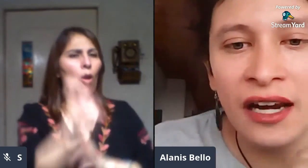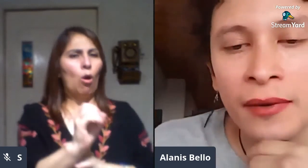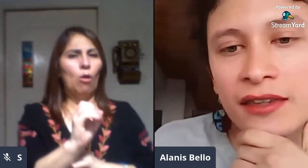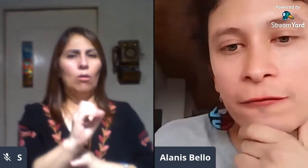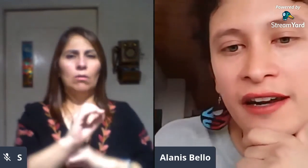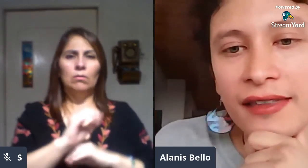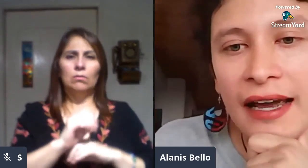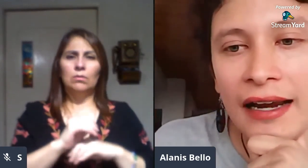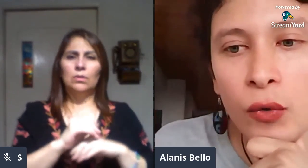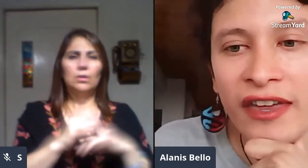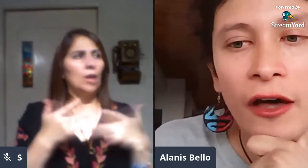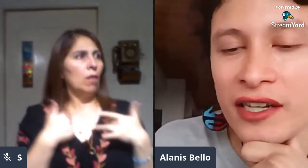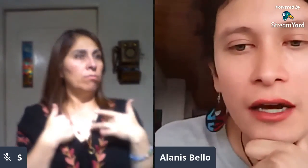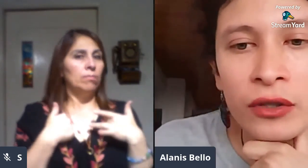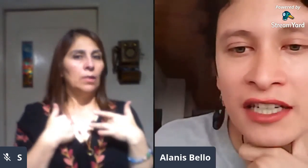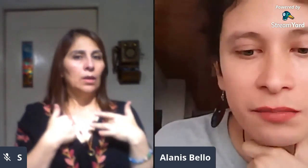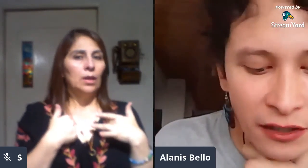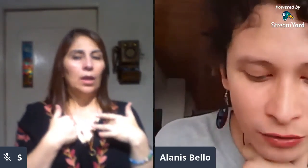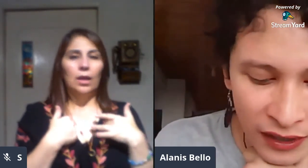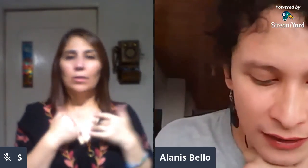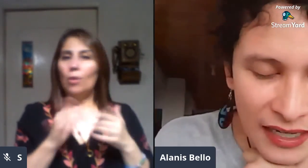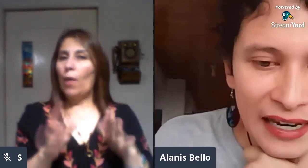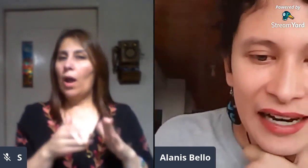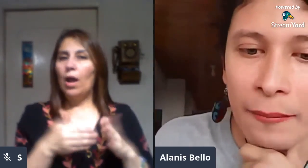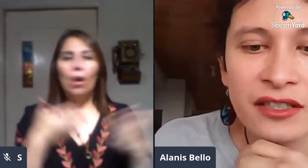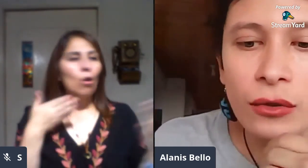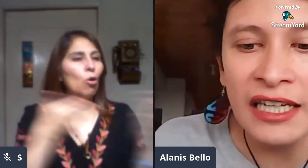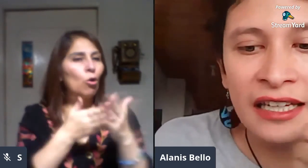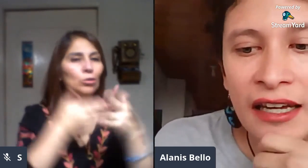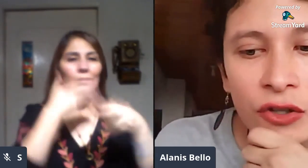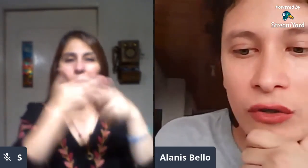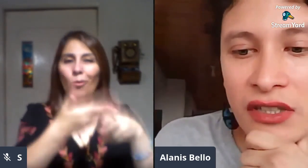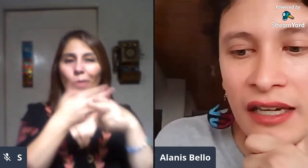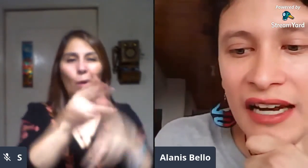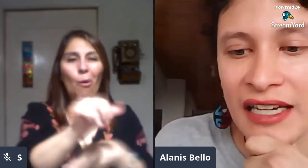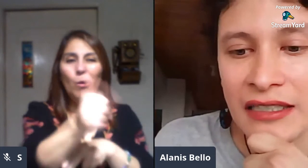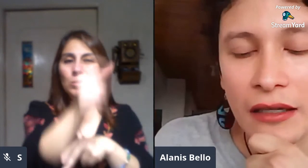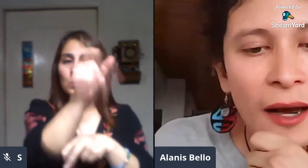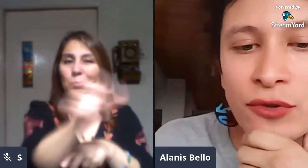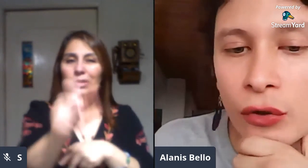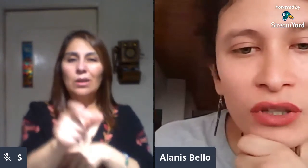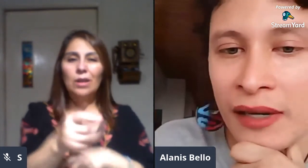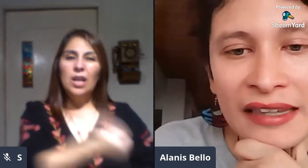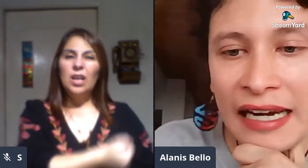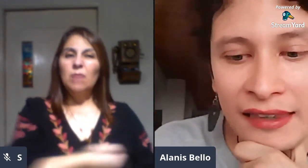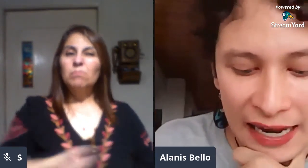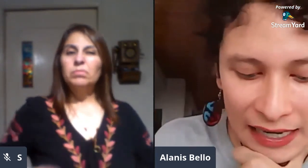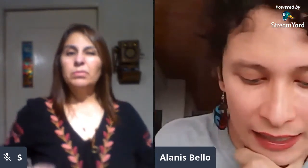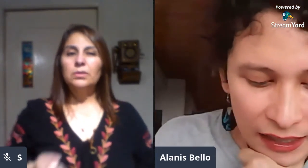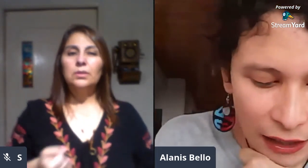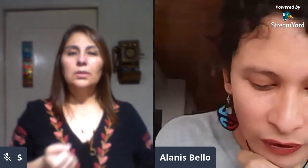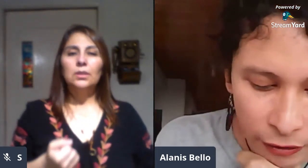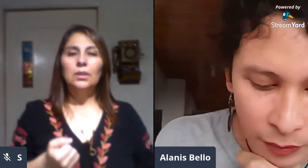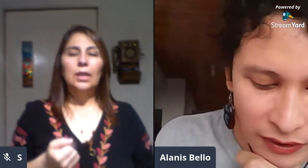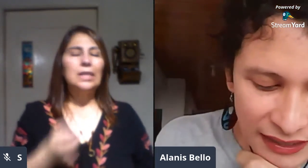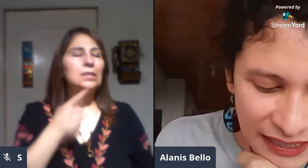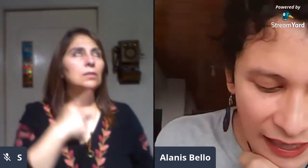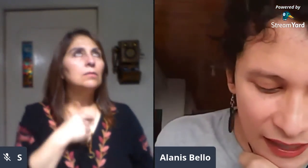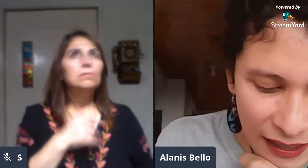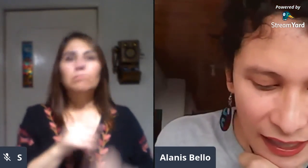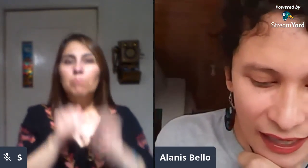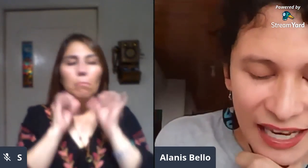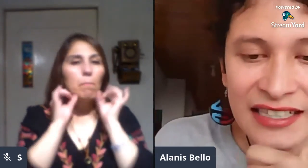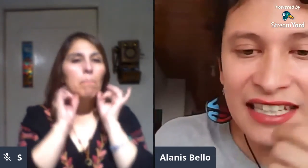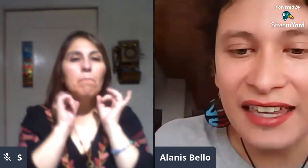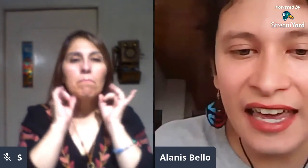atenta totalmente frente al cuidado hacia otras personas. La masculinidad tóxica es absolutamente letal, y lo que vemos es